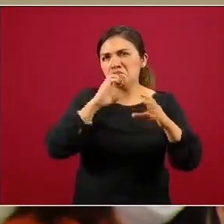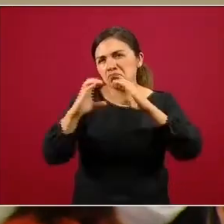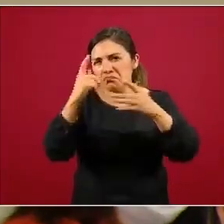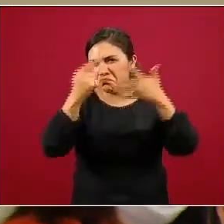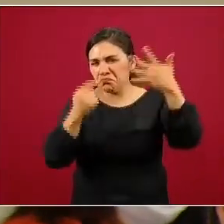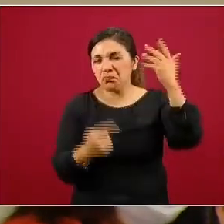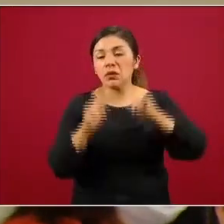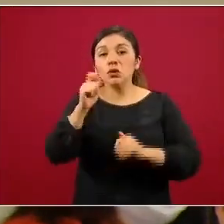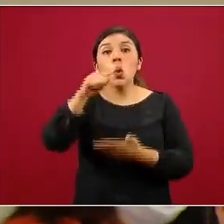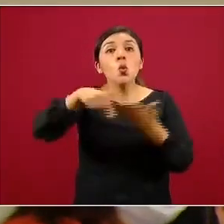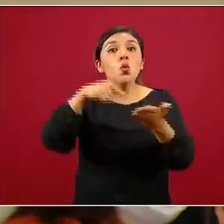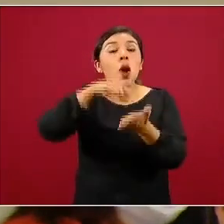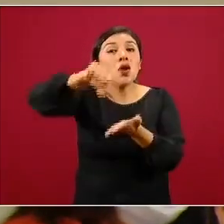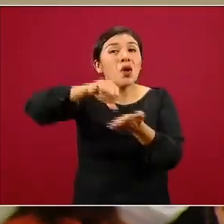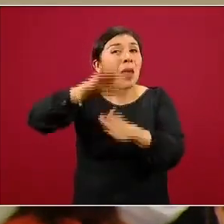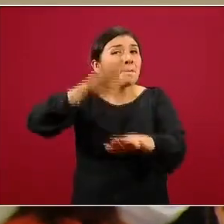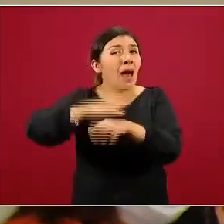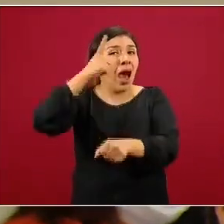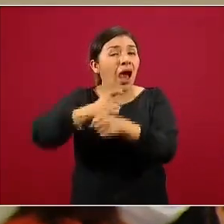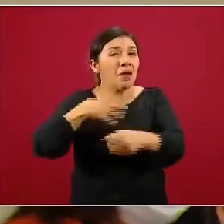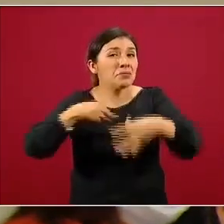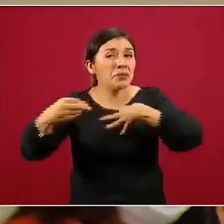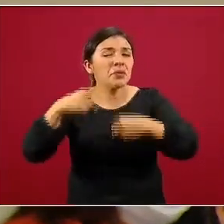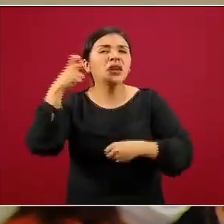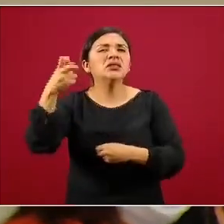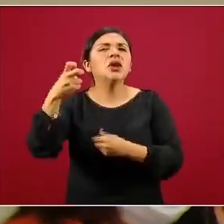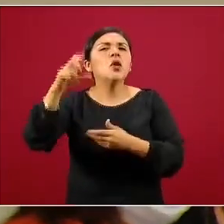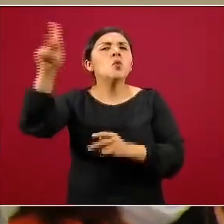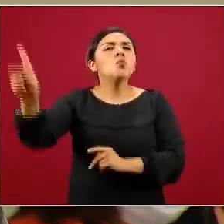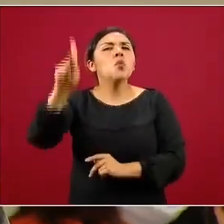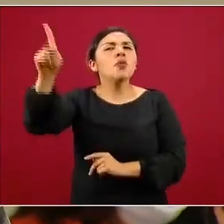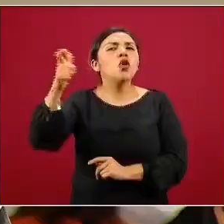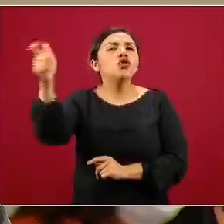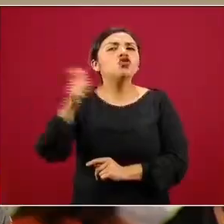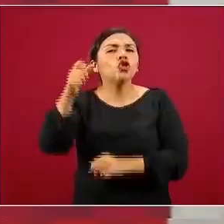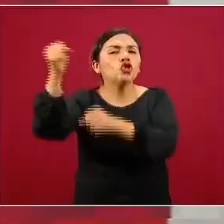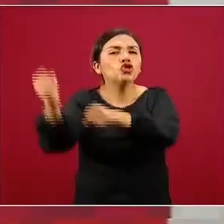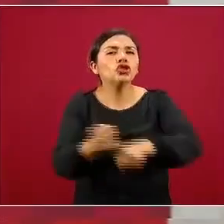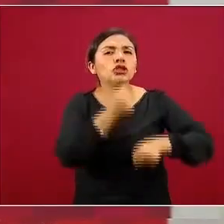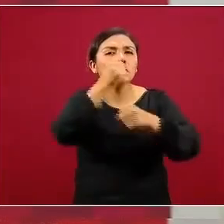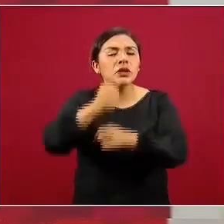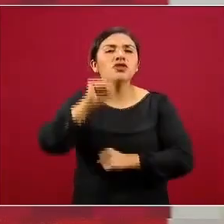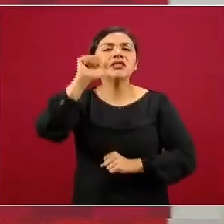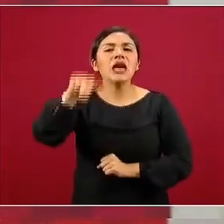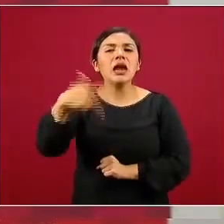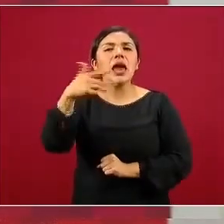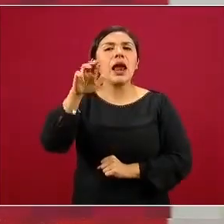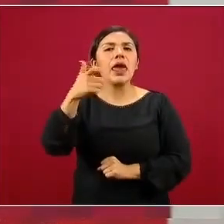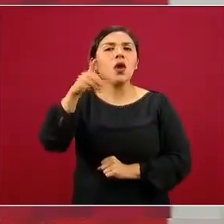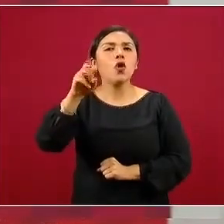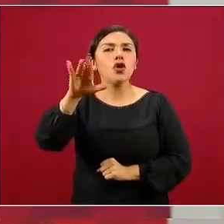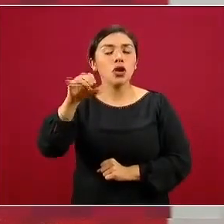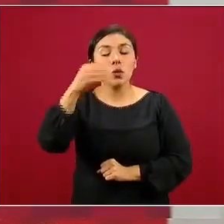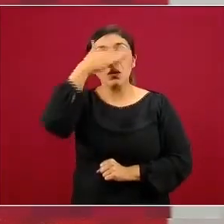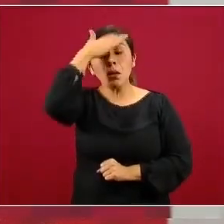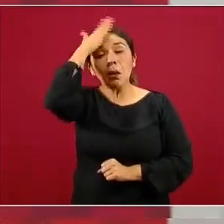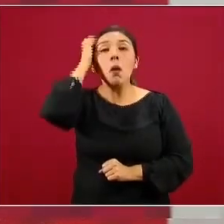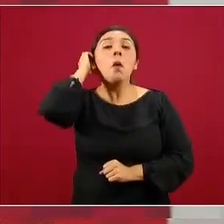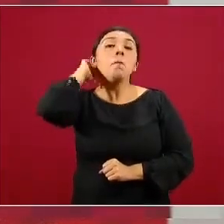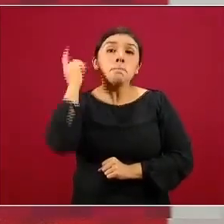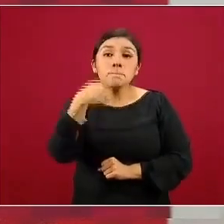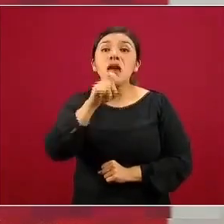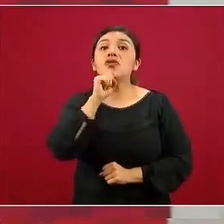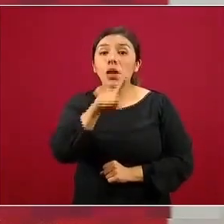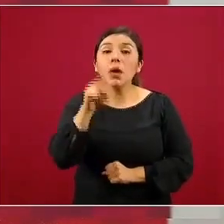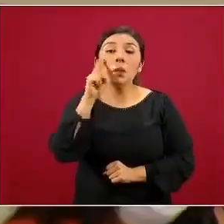que el lugar, la colonia de más alto contagio es una colonia, un pueblo de Xochimilco, que es San Gregorio. Sin embargo, también se